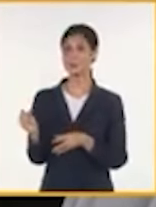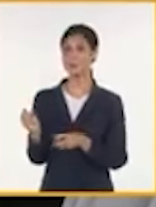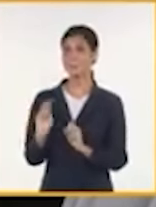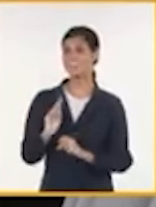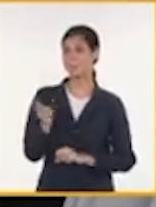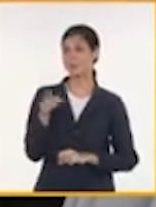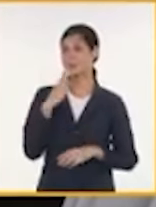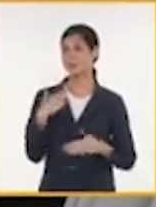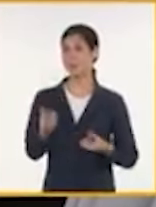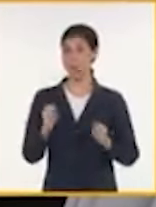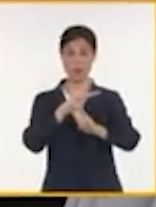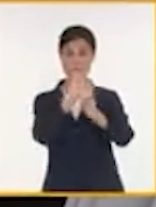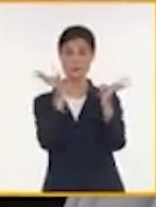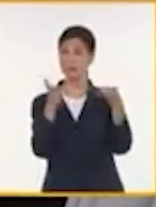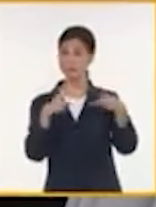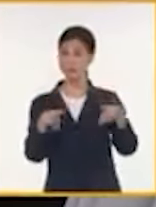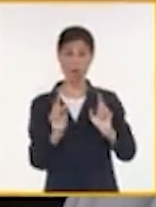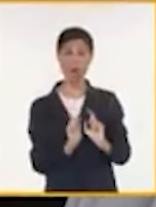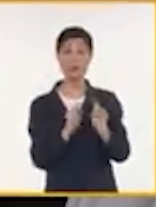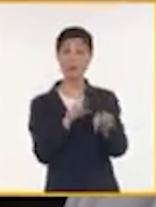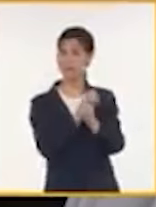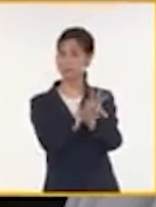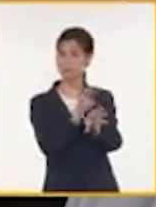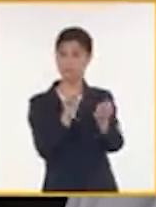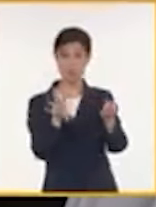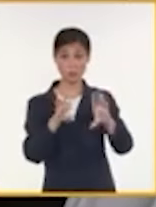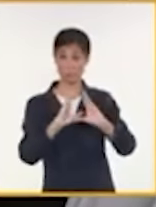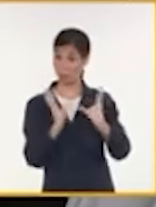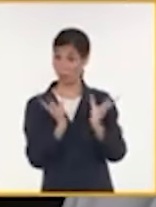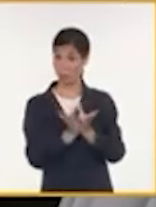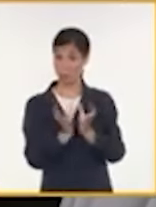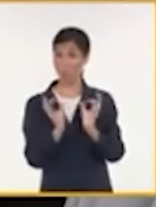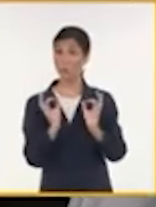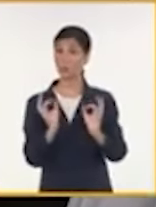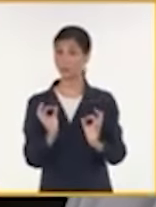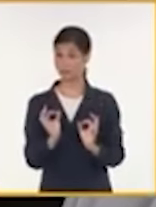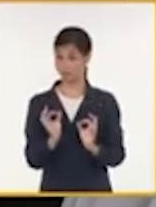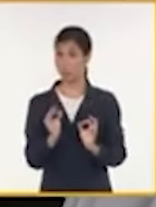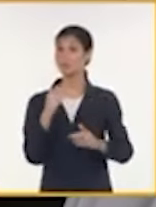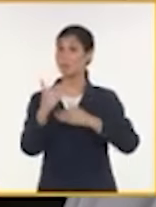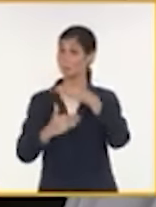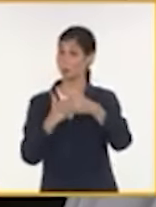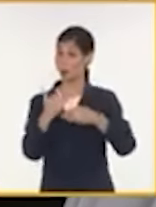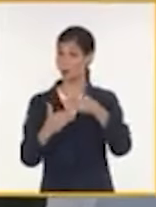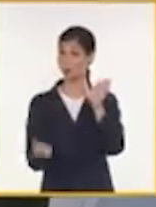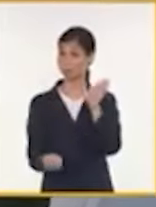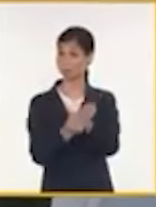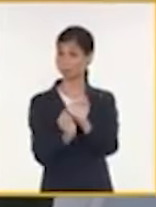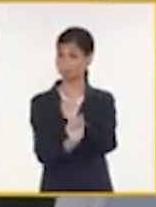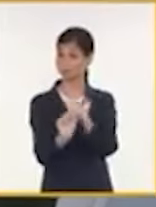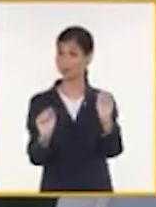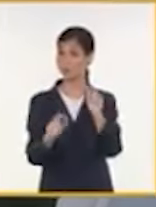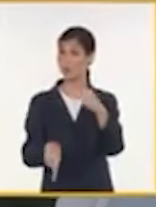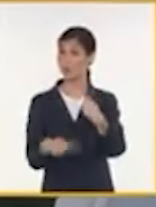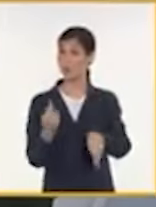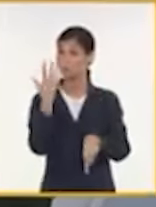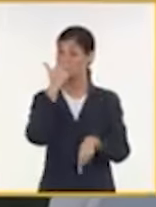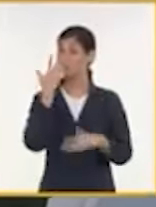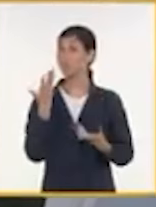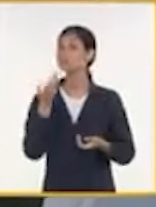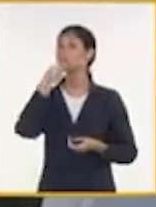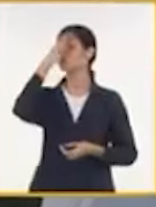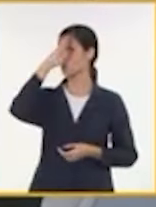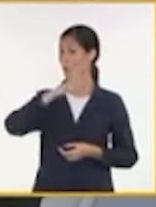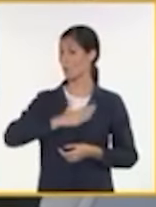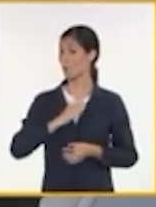pudiéramos decir de esta de este nuevo escenario también en el que se Ejecutan los actos terroristas contra nuestro país Exacto en esta ocasión Nosotros